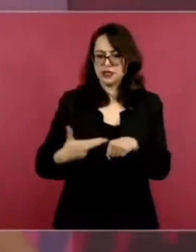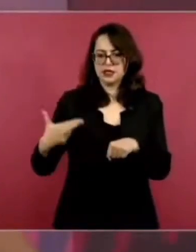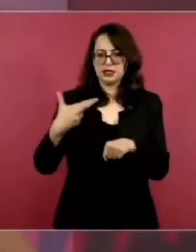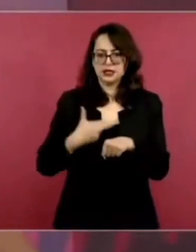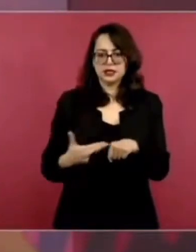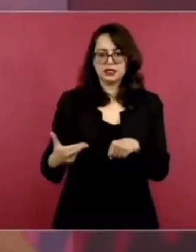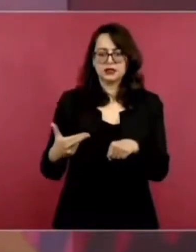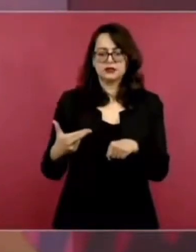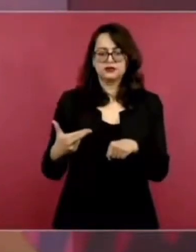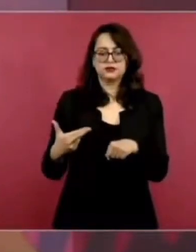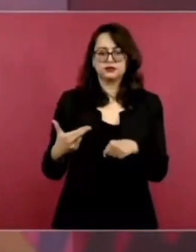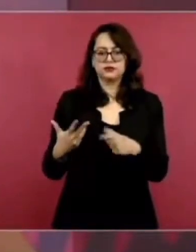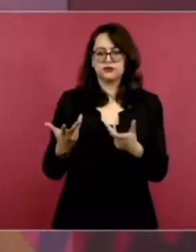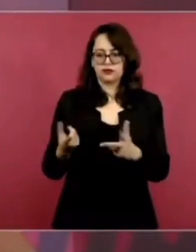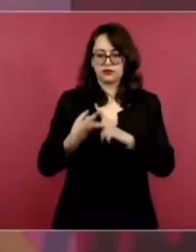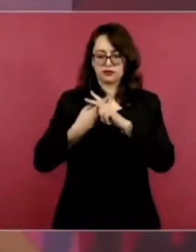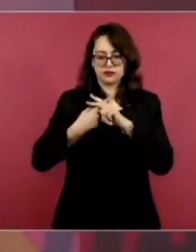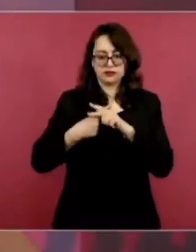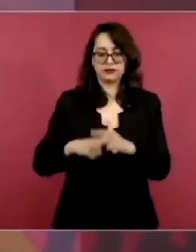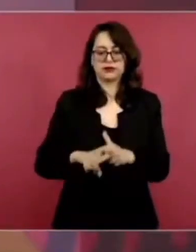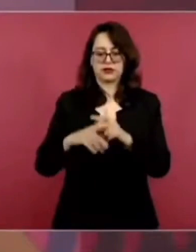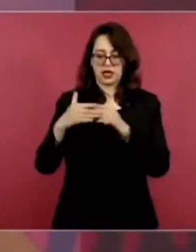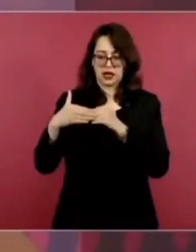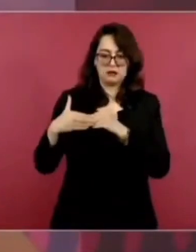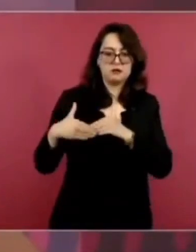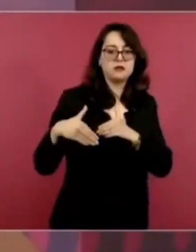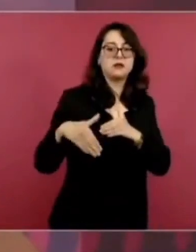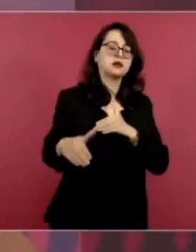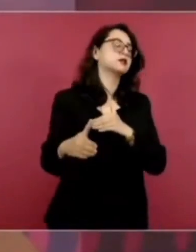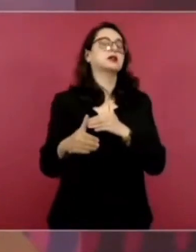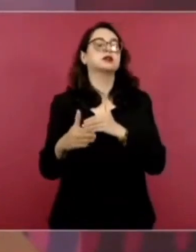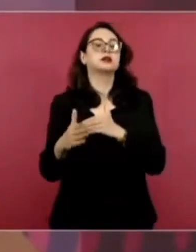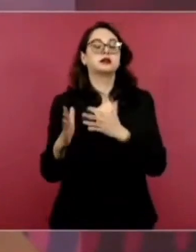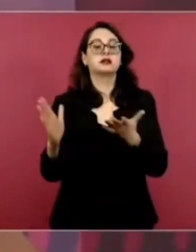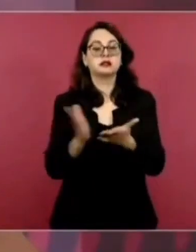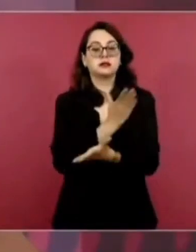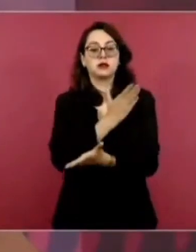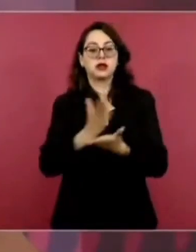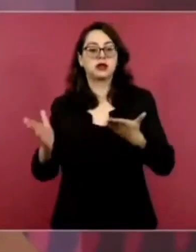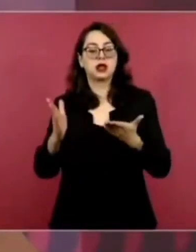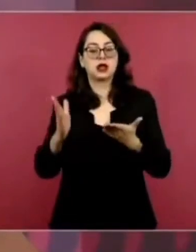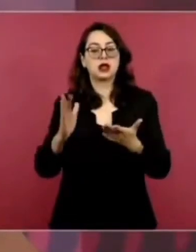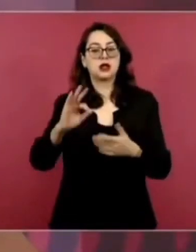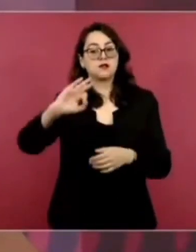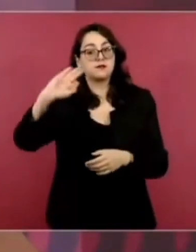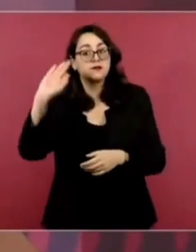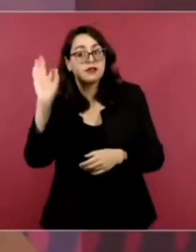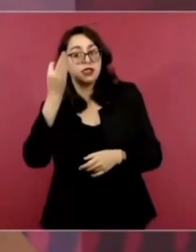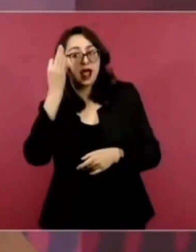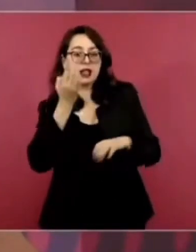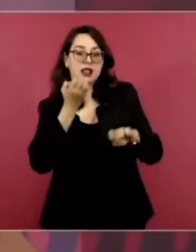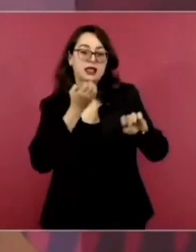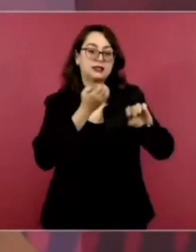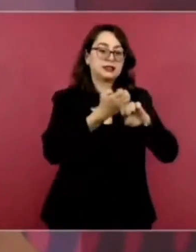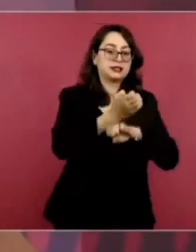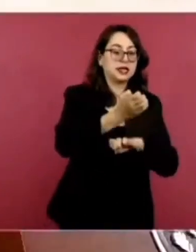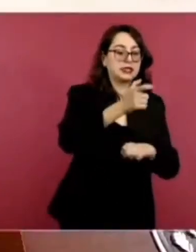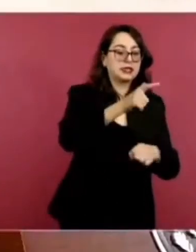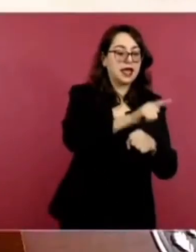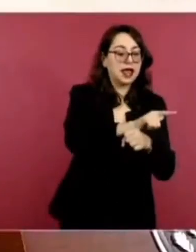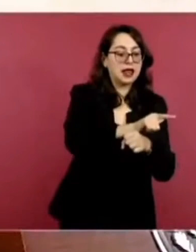para que entre en vigor. No han hecho el